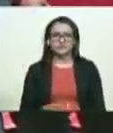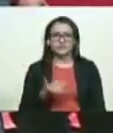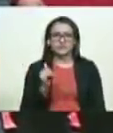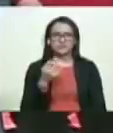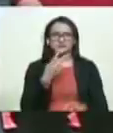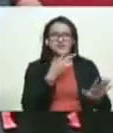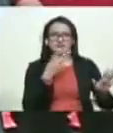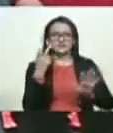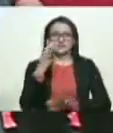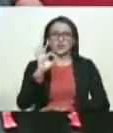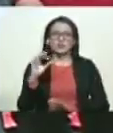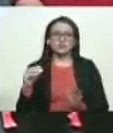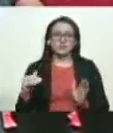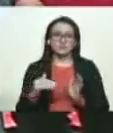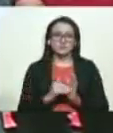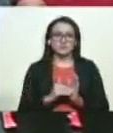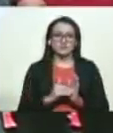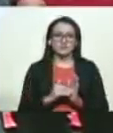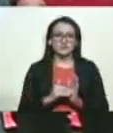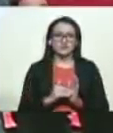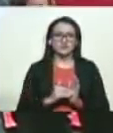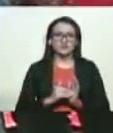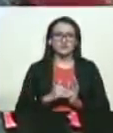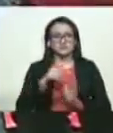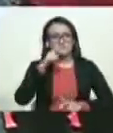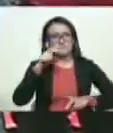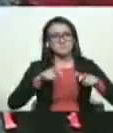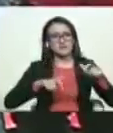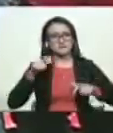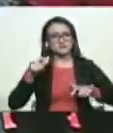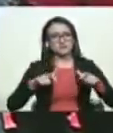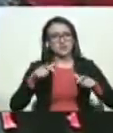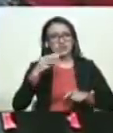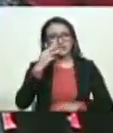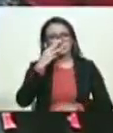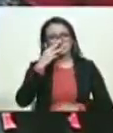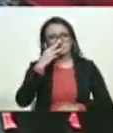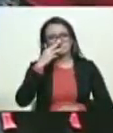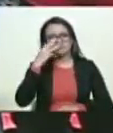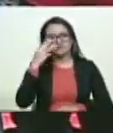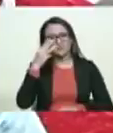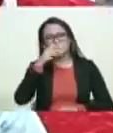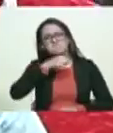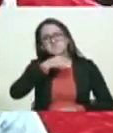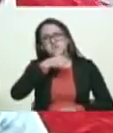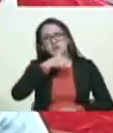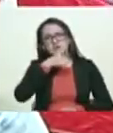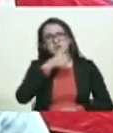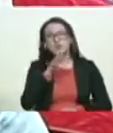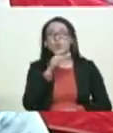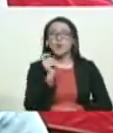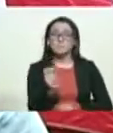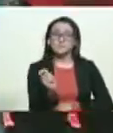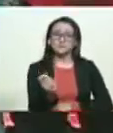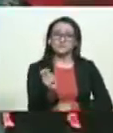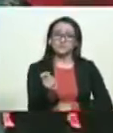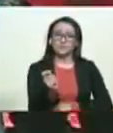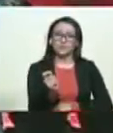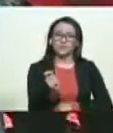750 mil compatriotas de la tercera edad sin pensiones